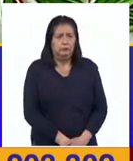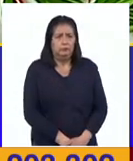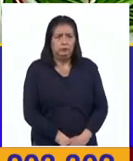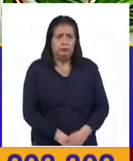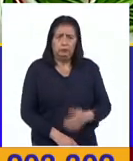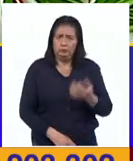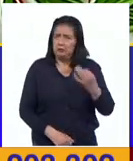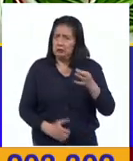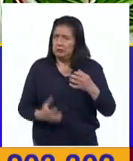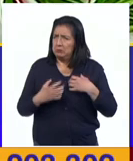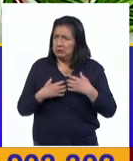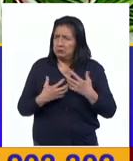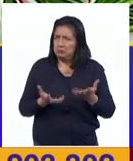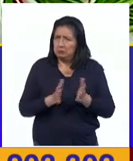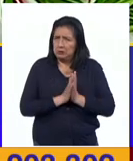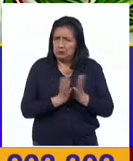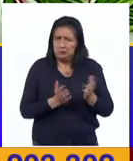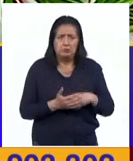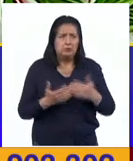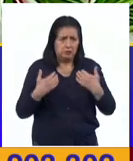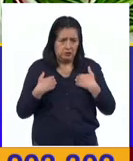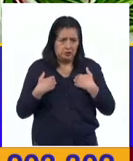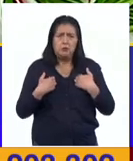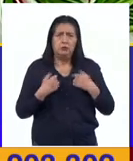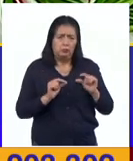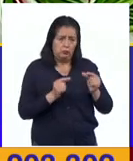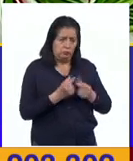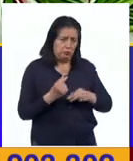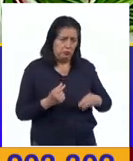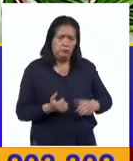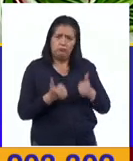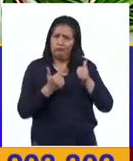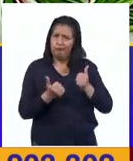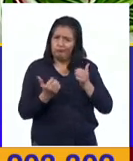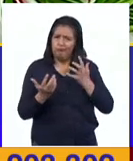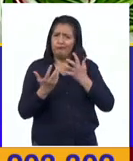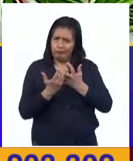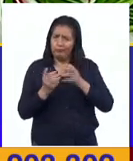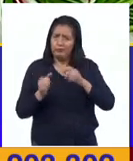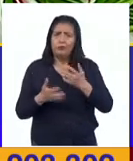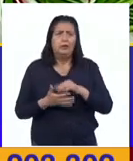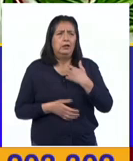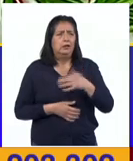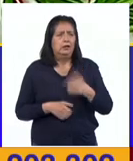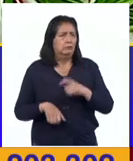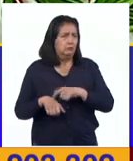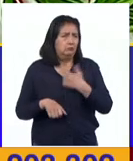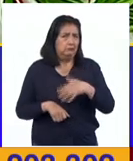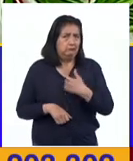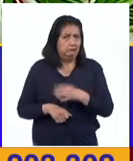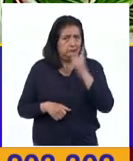Lo que siempre se reclamó fue tener un gabinete idóneo, un gabinete a la altura de los graves momentos en que venimos